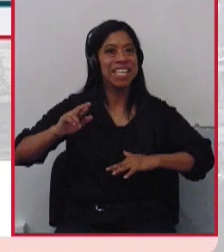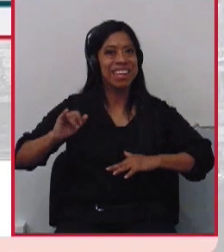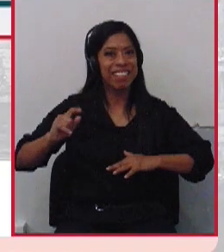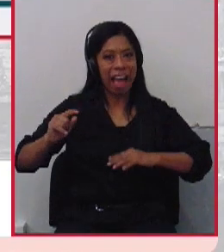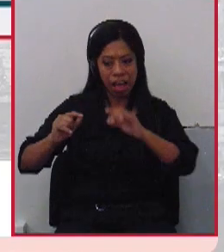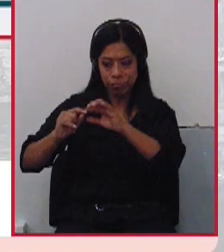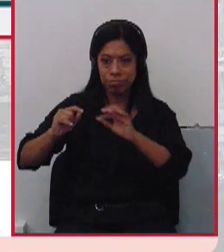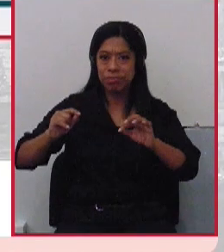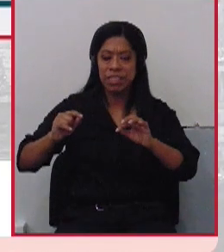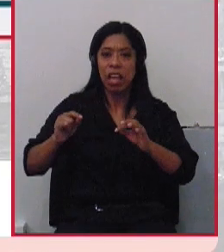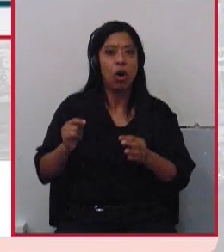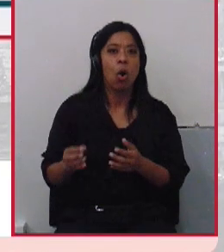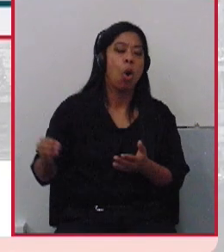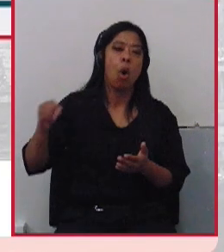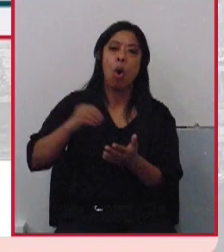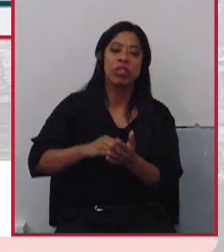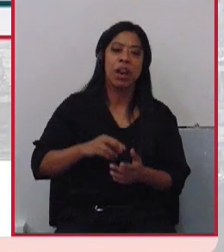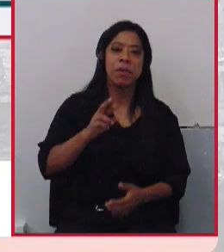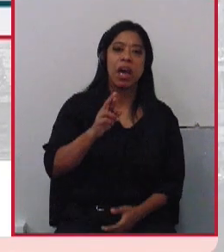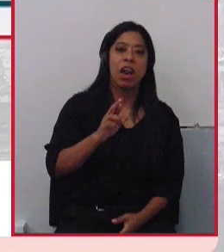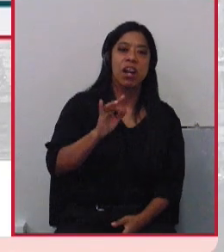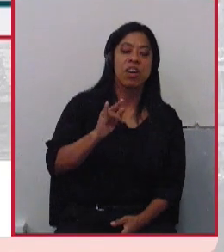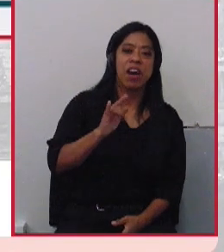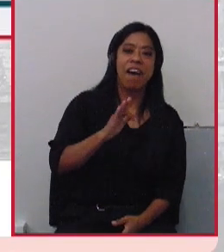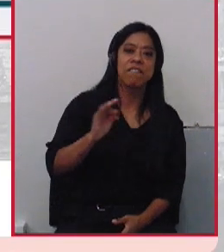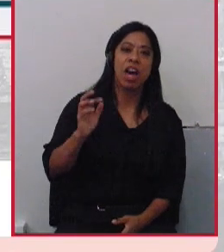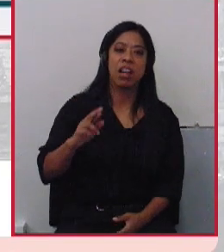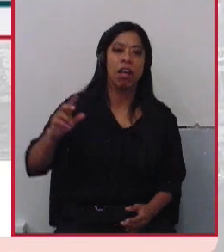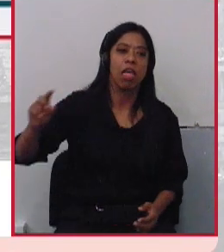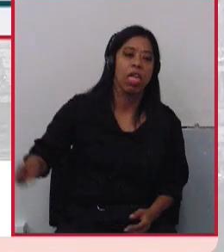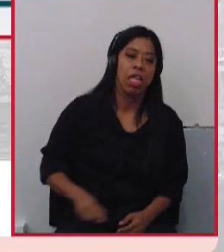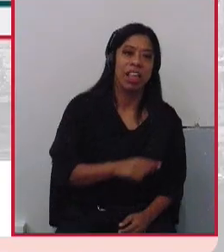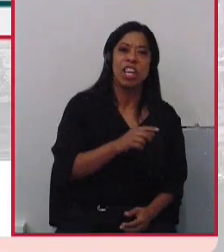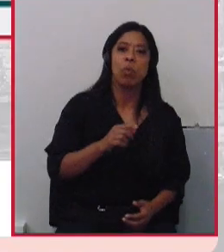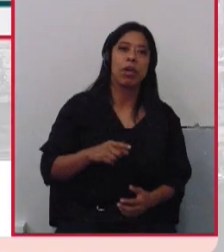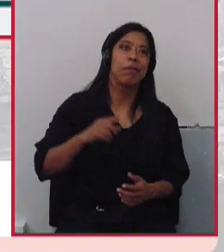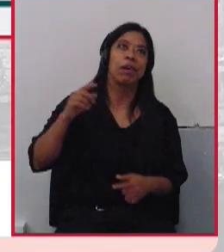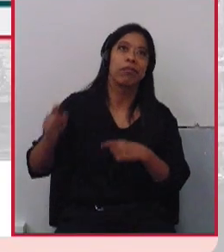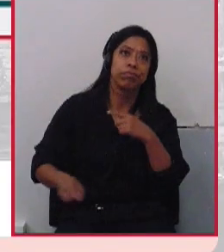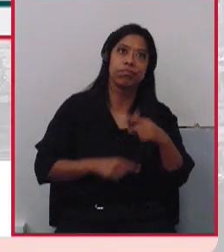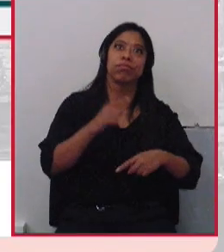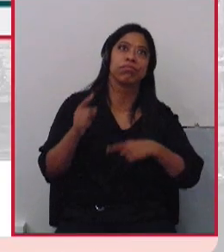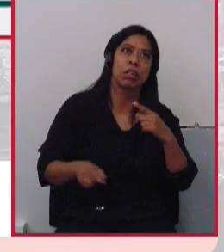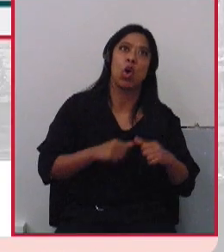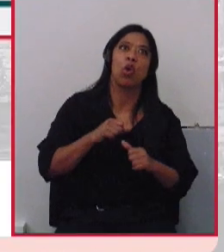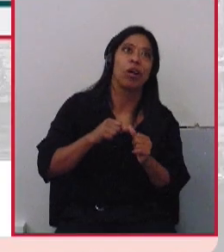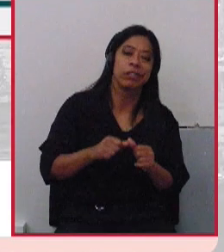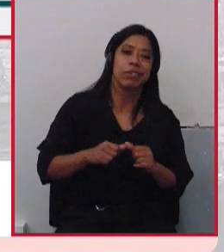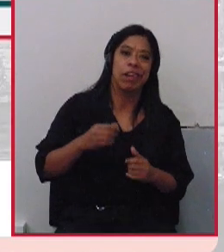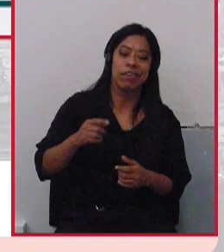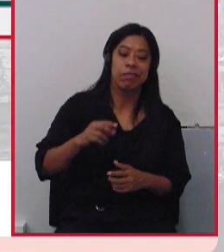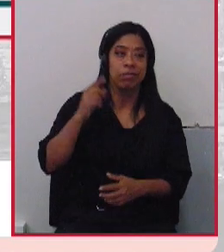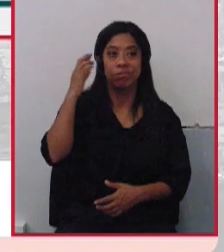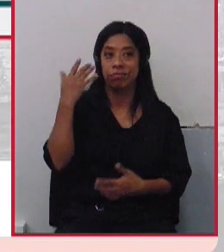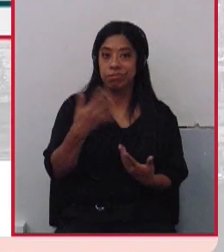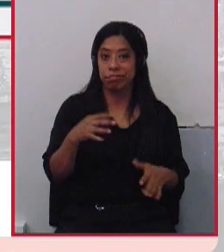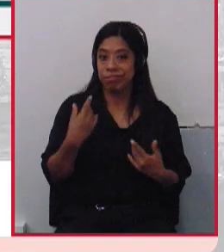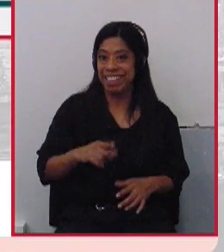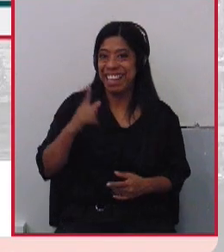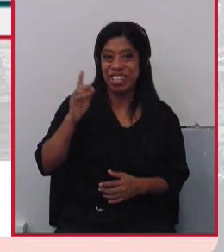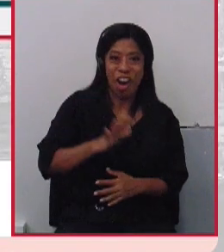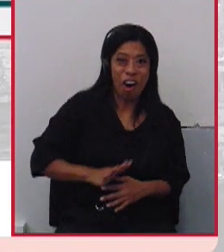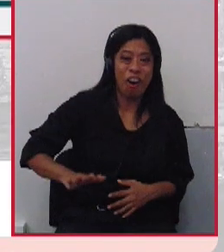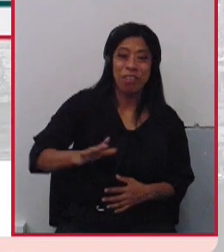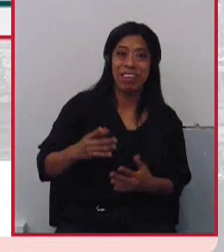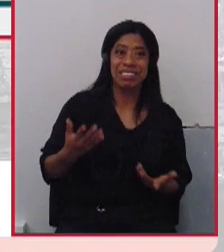volver a llevar la pirita al circuito Raffer y entras en un círculo vicioso y puede ser impactado el tema de la recuperación. Entonces, todas estas cosas